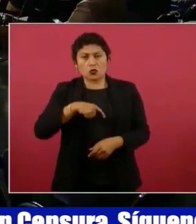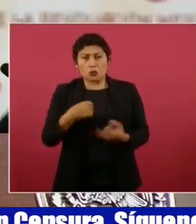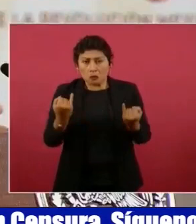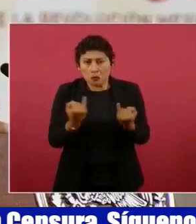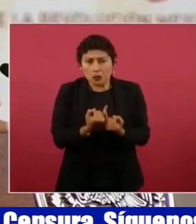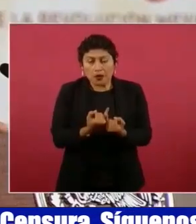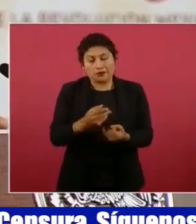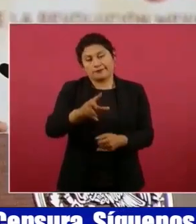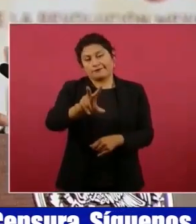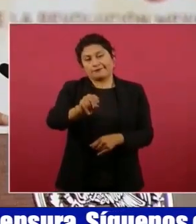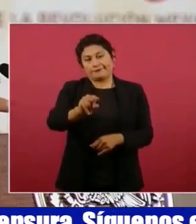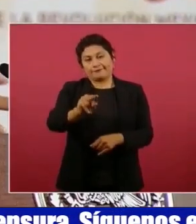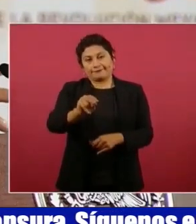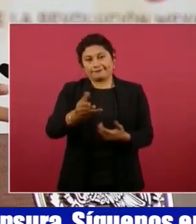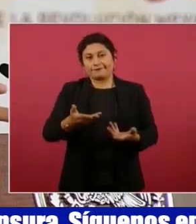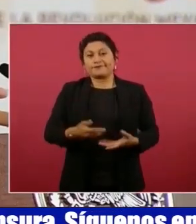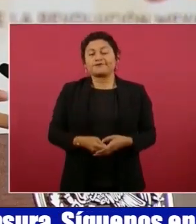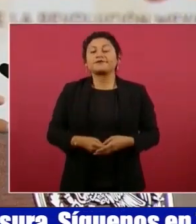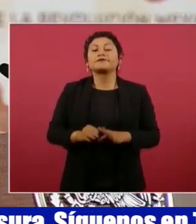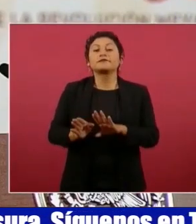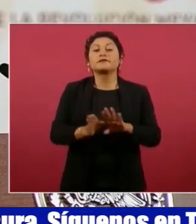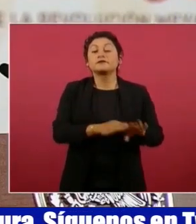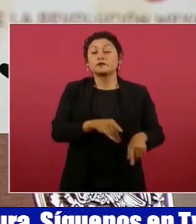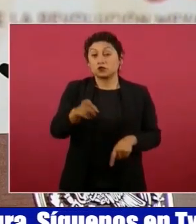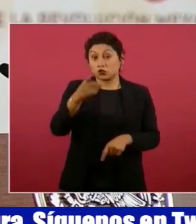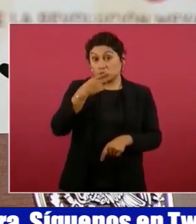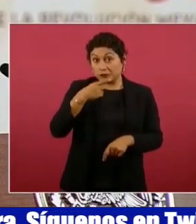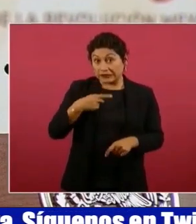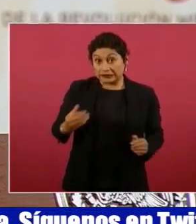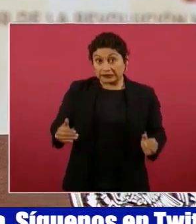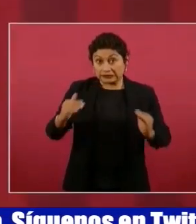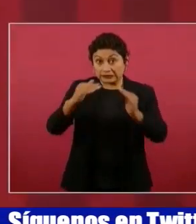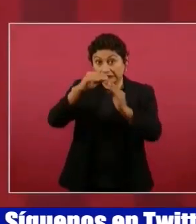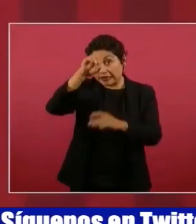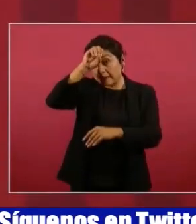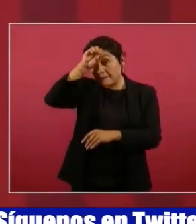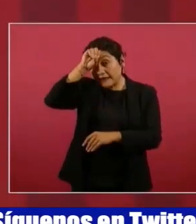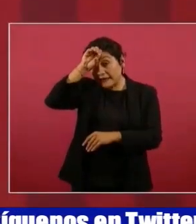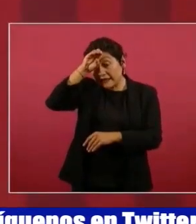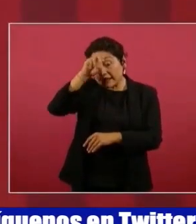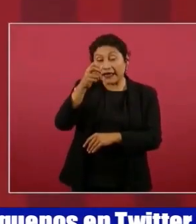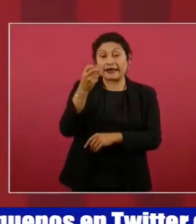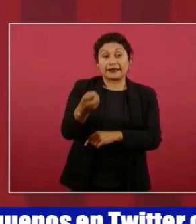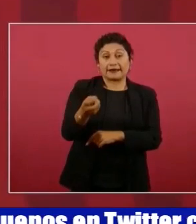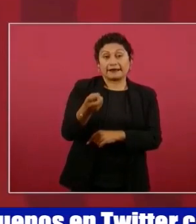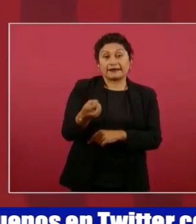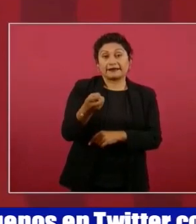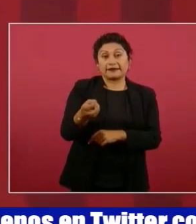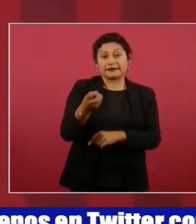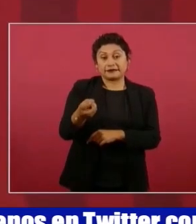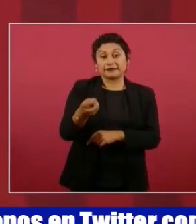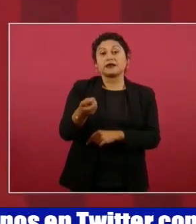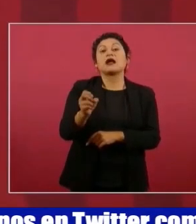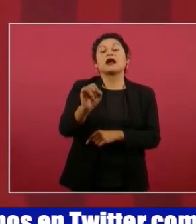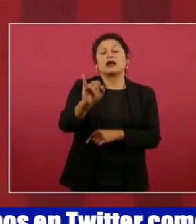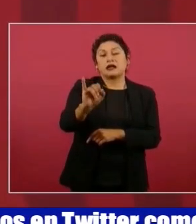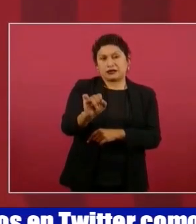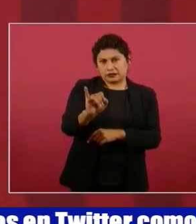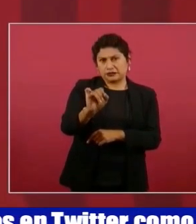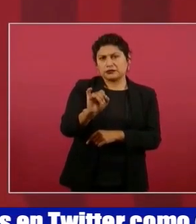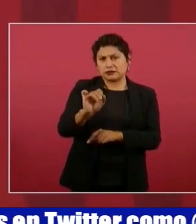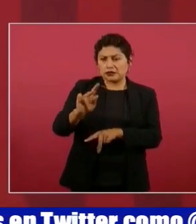En el caso de esta mina en particular, sí se hacen inspecciones